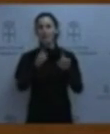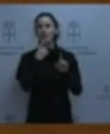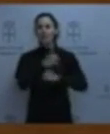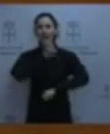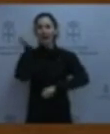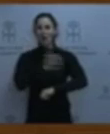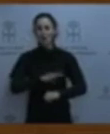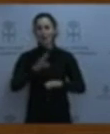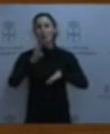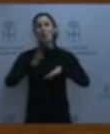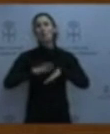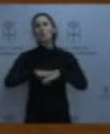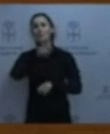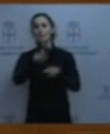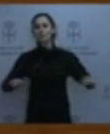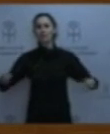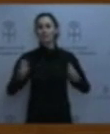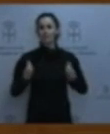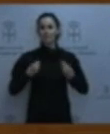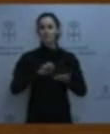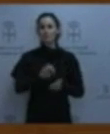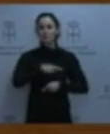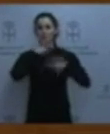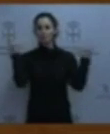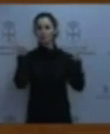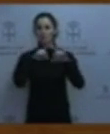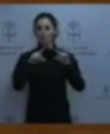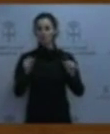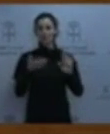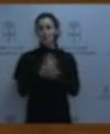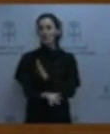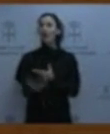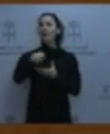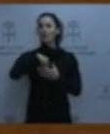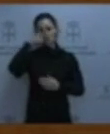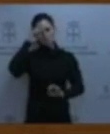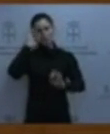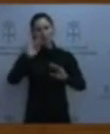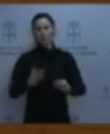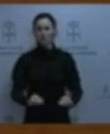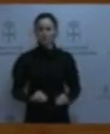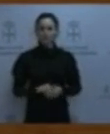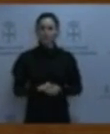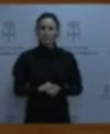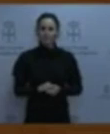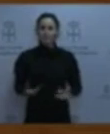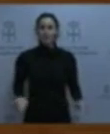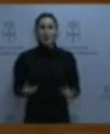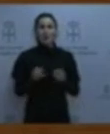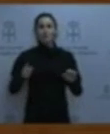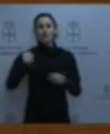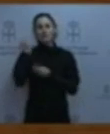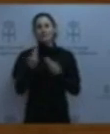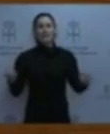costa de las condiciones de vida de las trabajadoras de los servicios públicos asturianos es algo que entra dentro de la lógica. Aunque ello suponga, como en este caso,